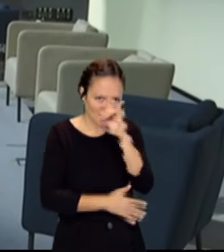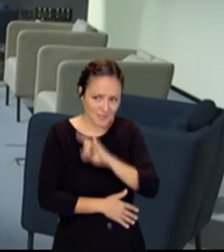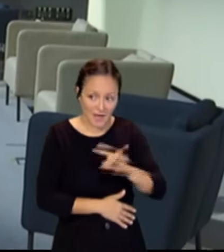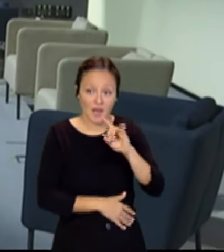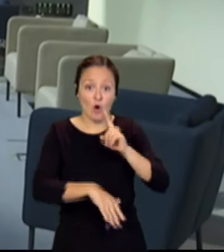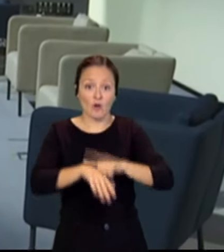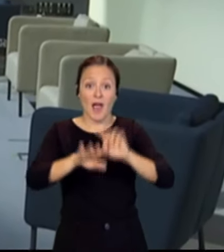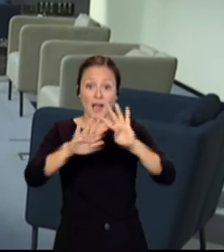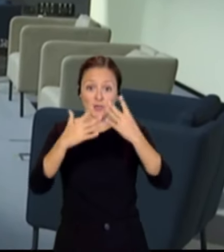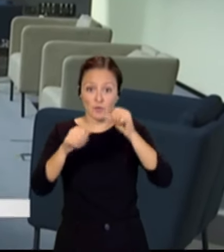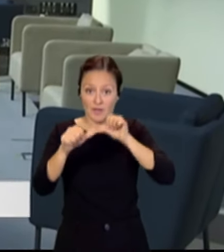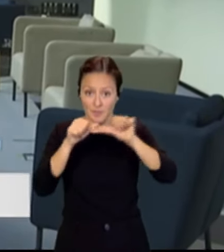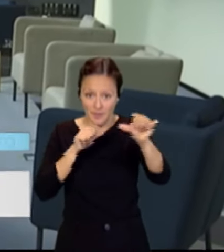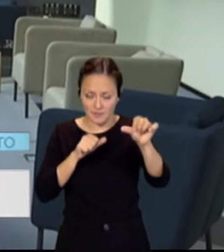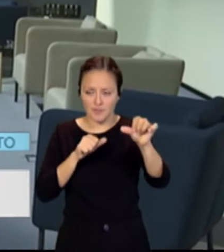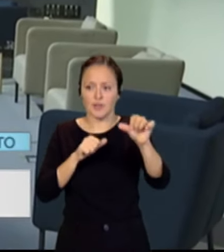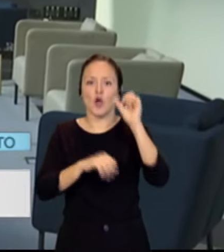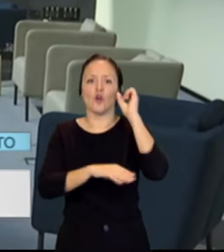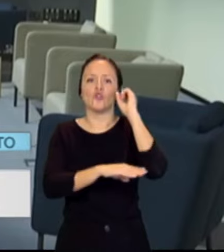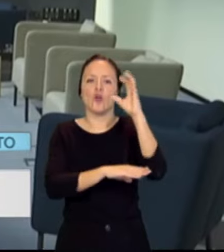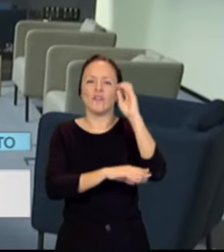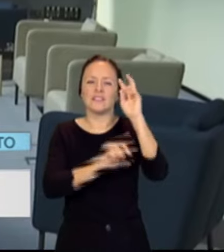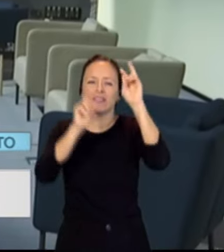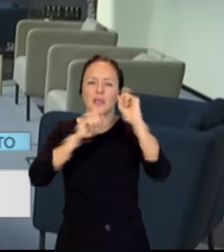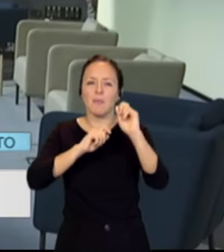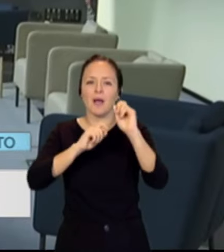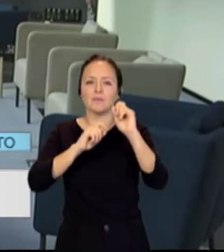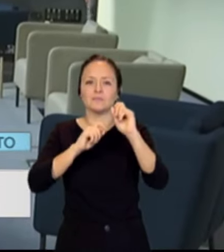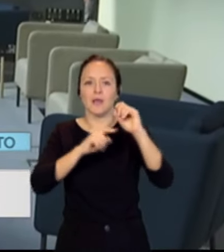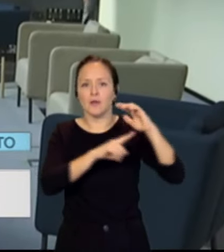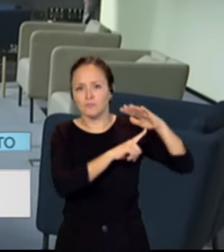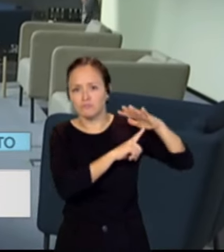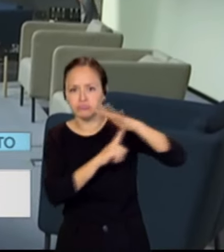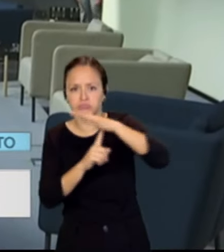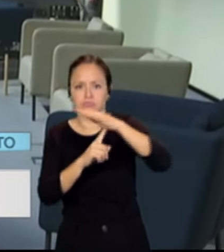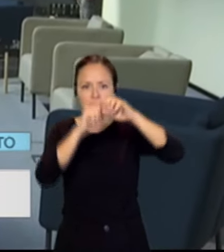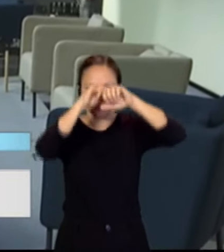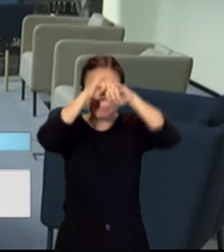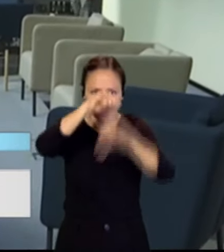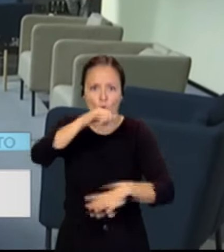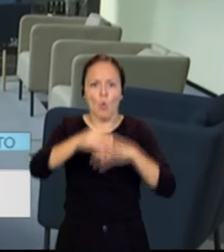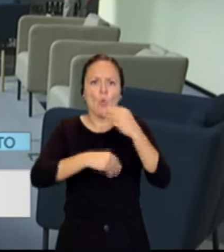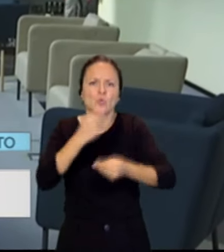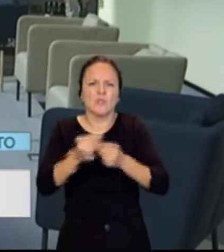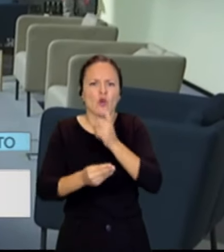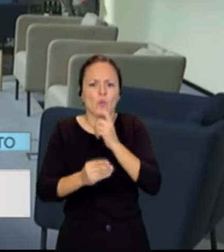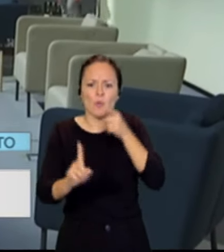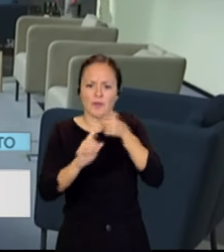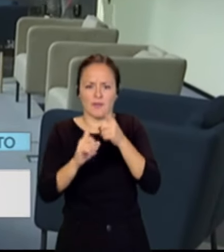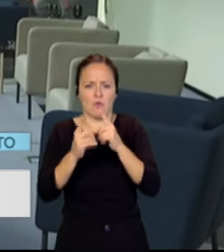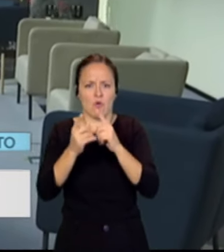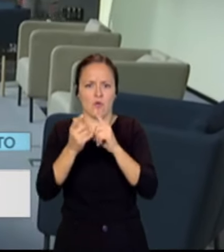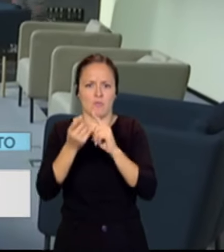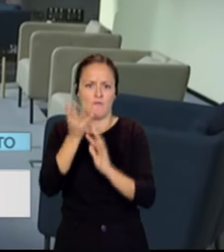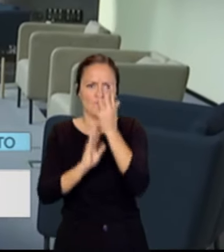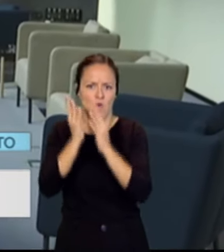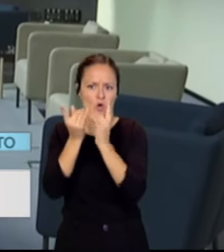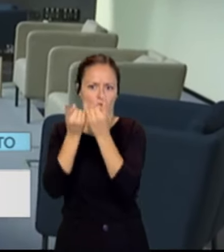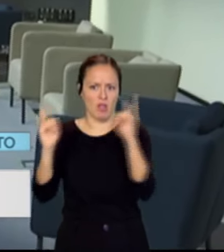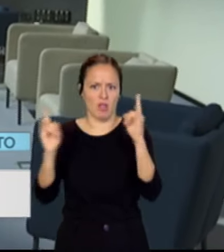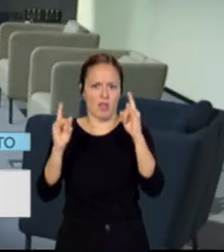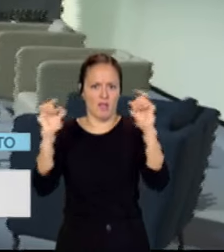esa conferencia sobre estrategias del uso de los medios aéreos en la extinción de incendi en esta sala